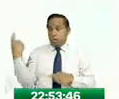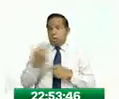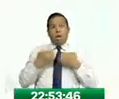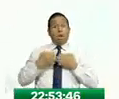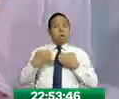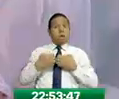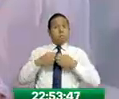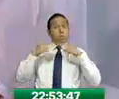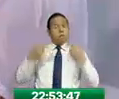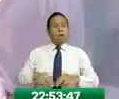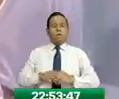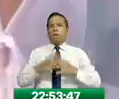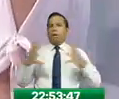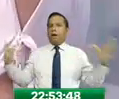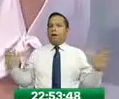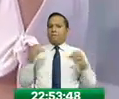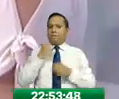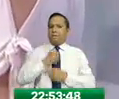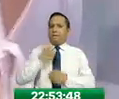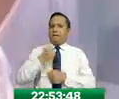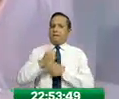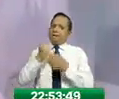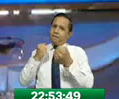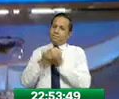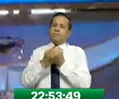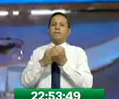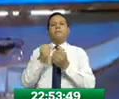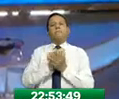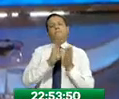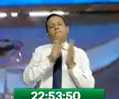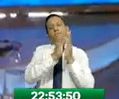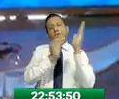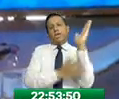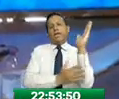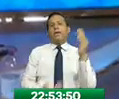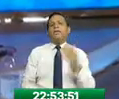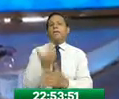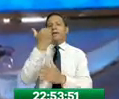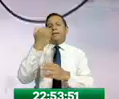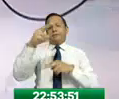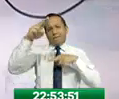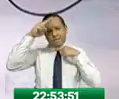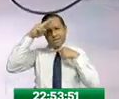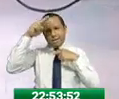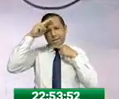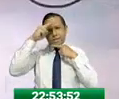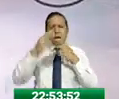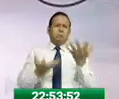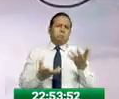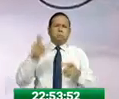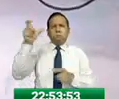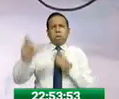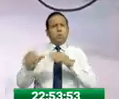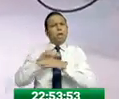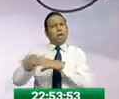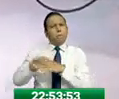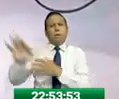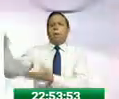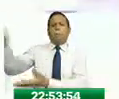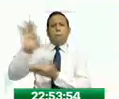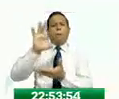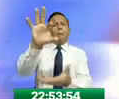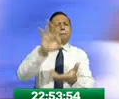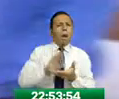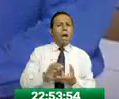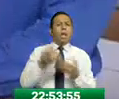de este proyecto. Noticias de la Mañana contará con la información de primera mano, especialistas, invitados en el estudio, emprendimiento